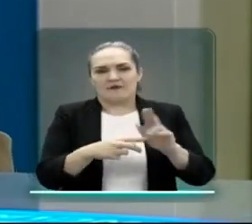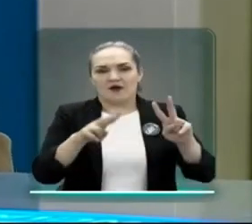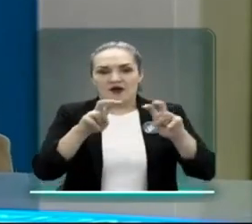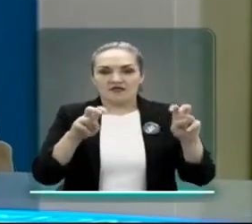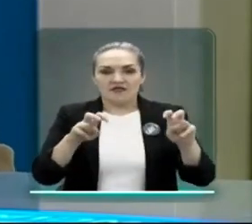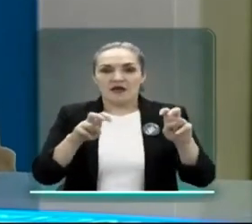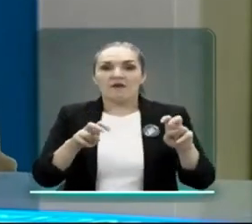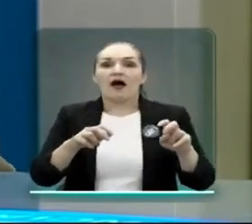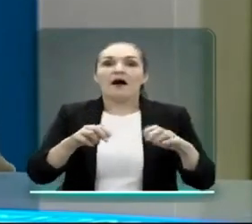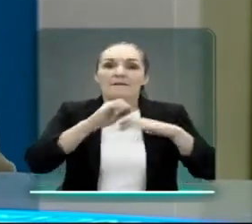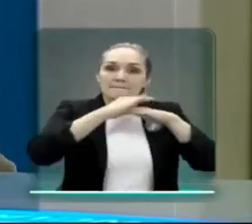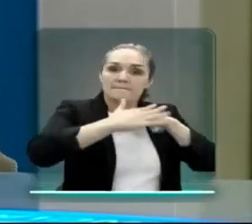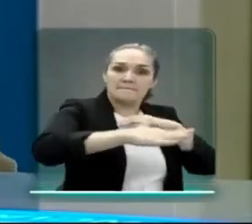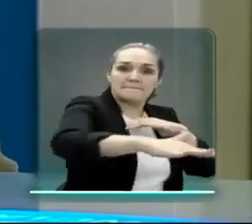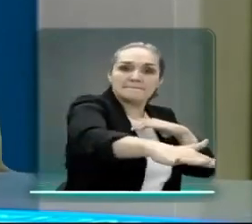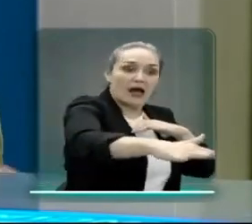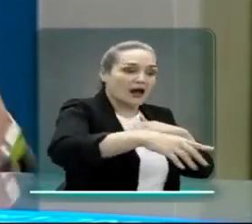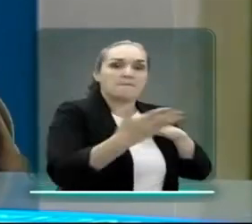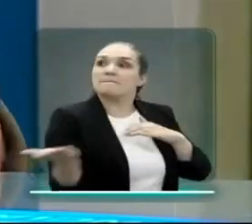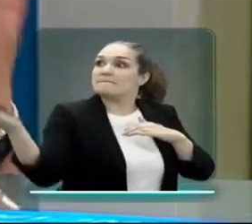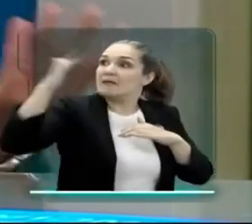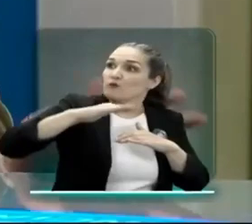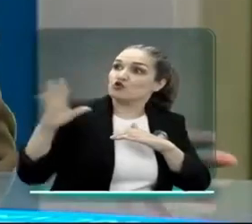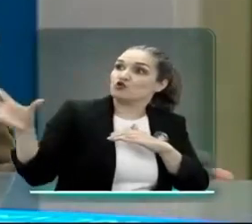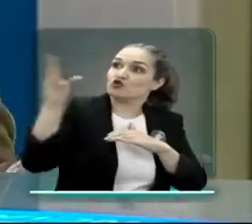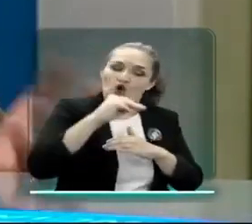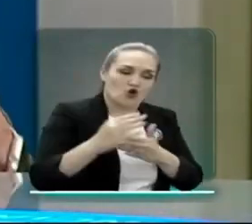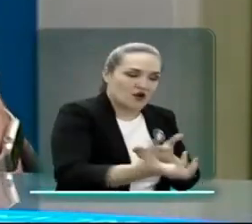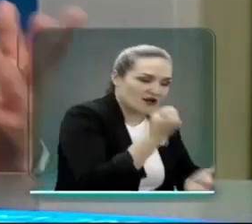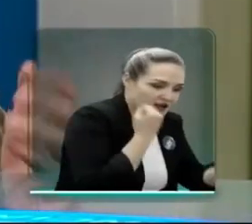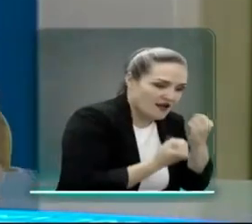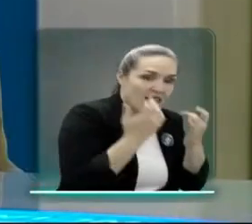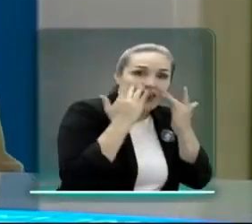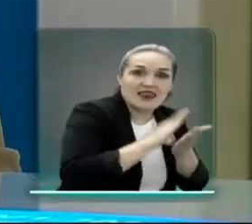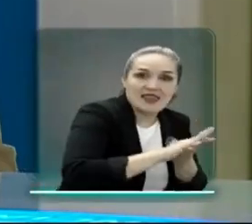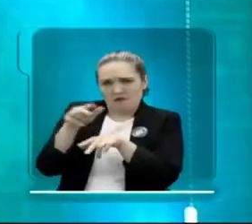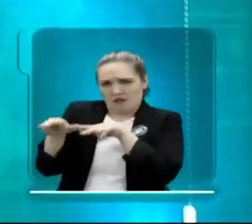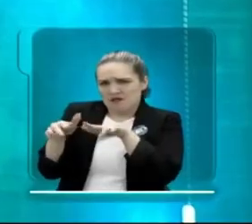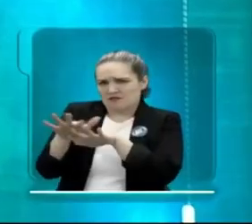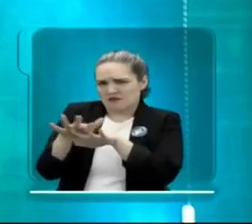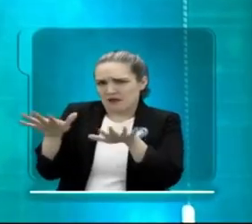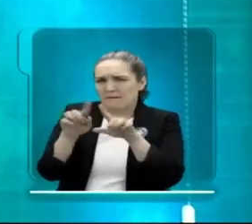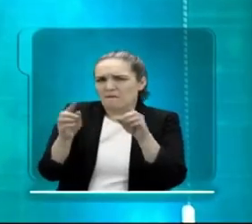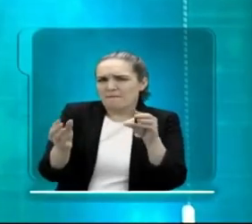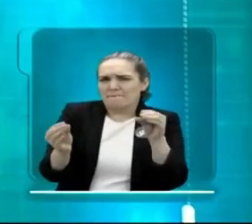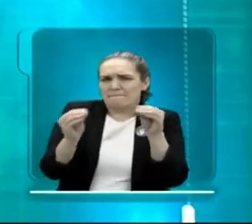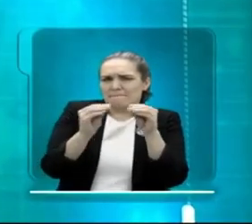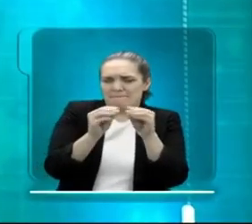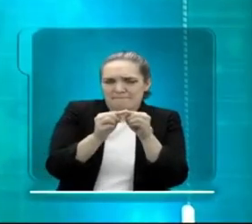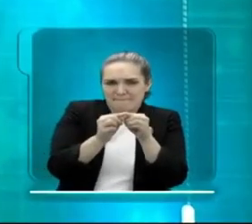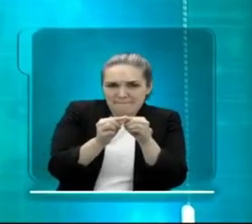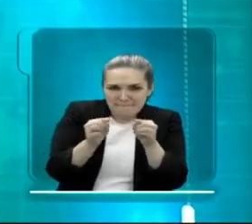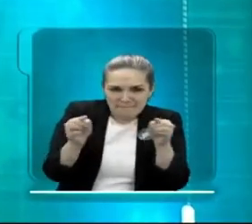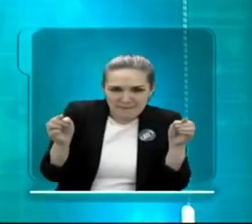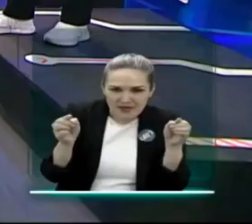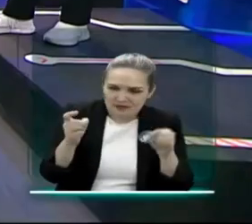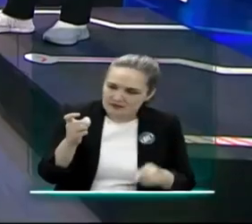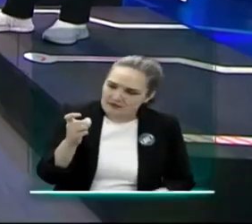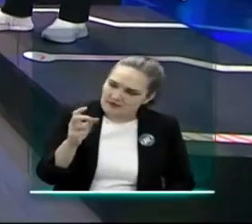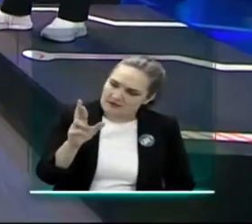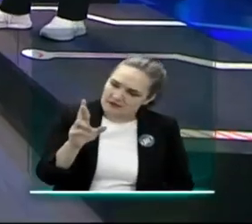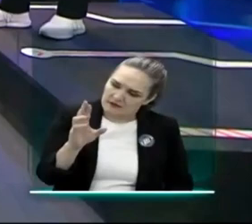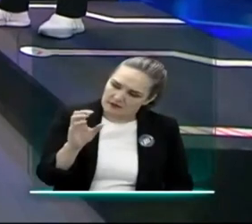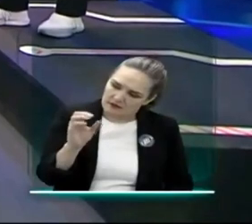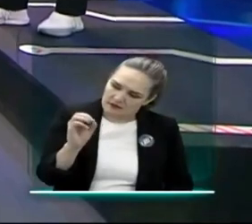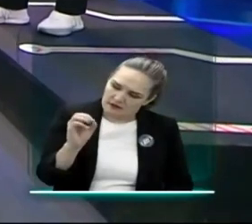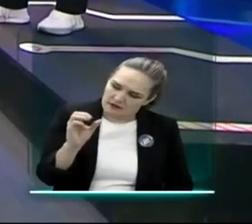las playas, sembrar árboles, tener más amigos, aprender de nuevas cosas. Quiero que hagamos énfasis en qué es el grooming, ministra.